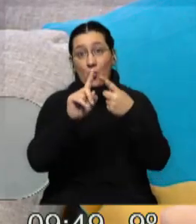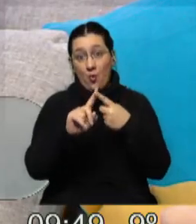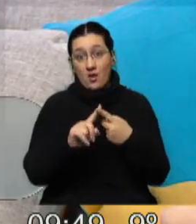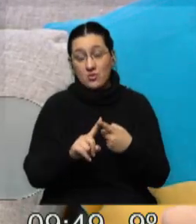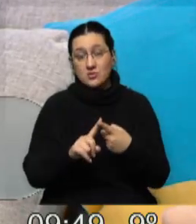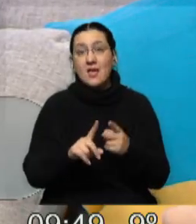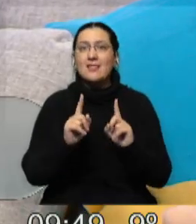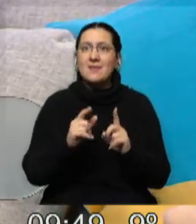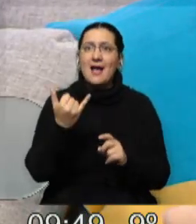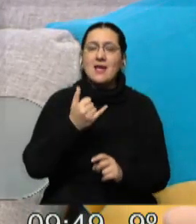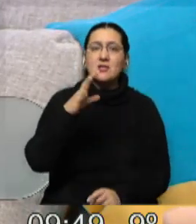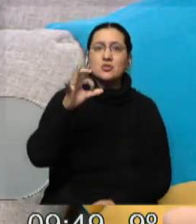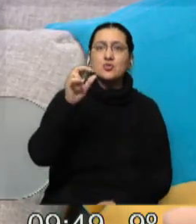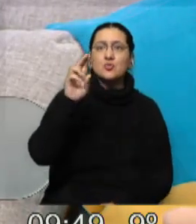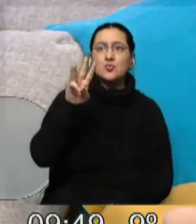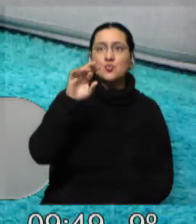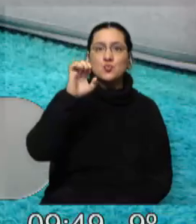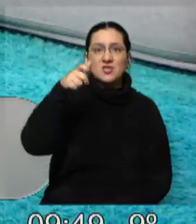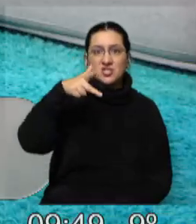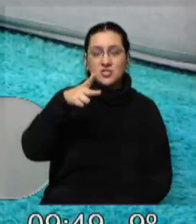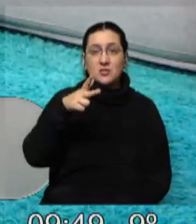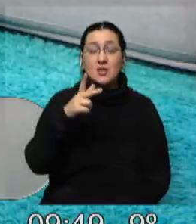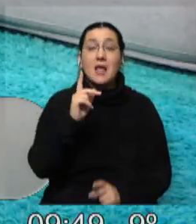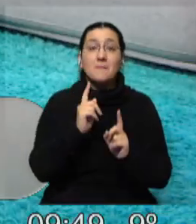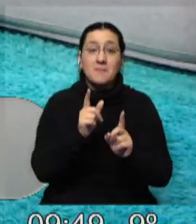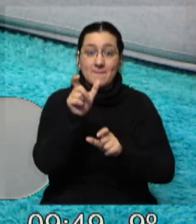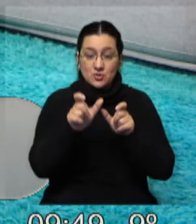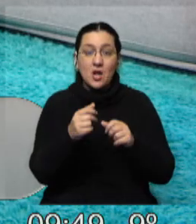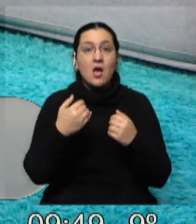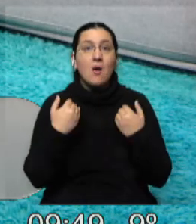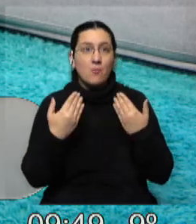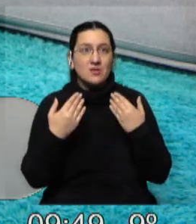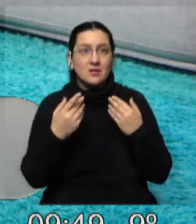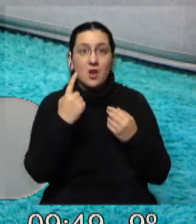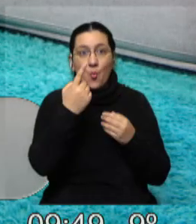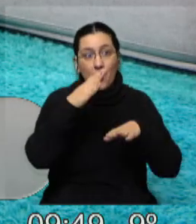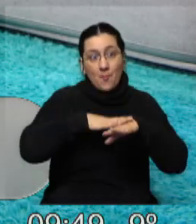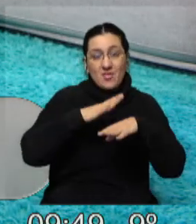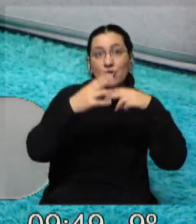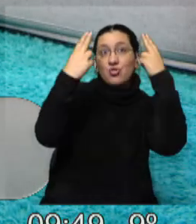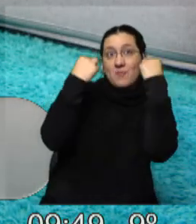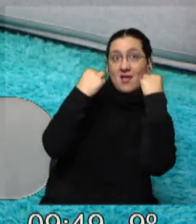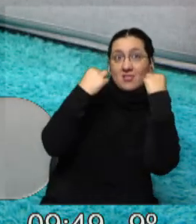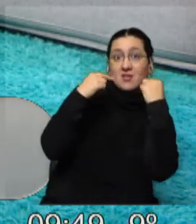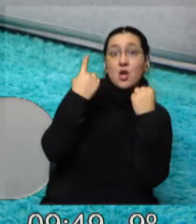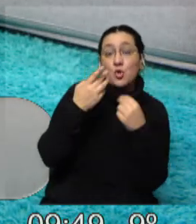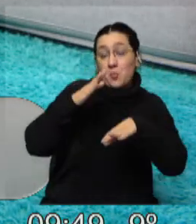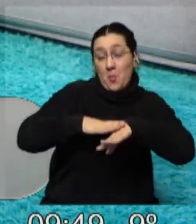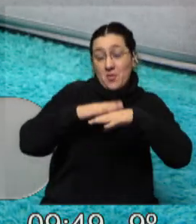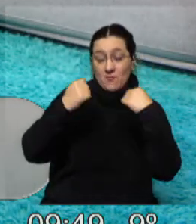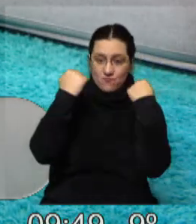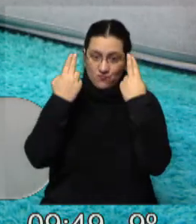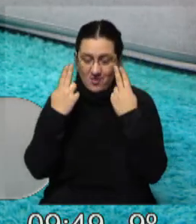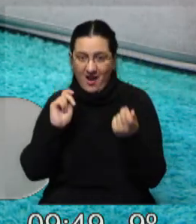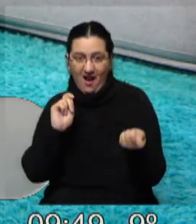llama switch, que es una misma persona, puede ser versátil, o sea, puede tener dominante diferente y dominado. Sumisión. Exacto.